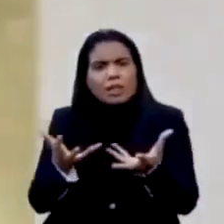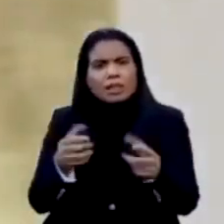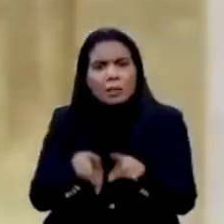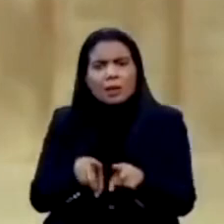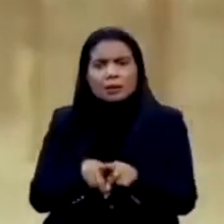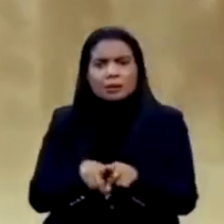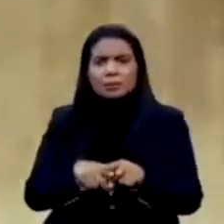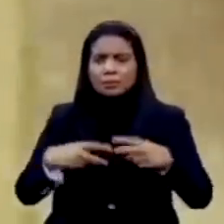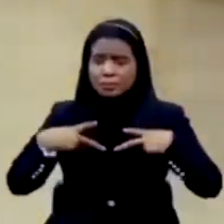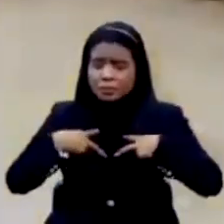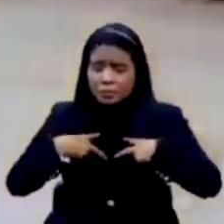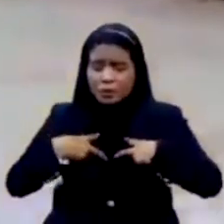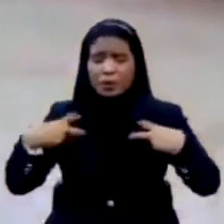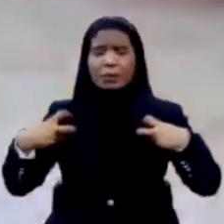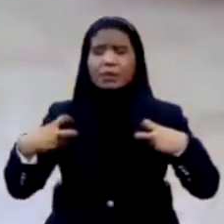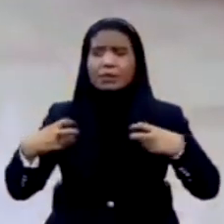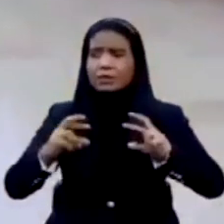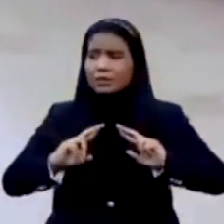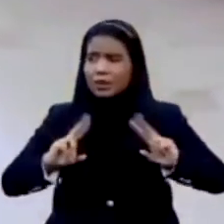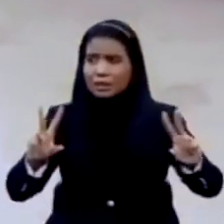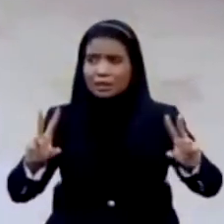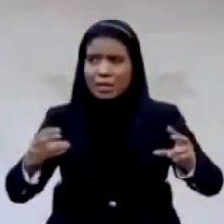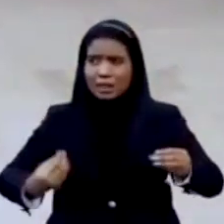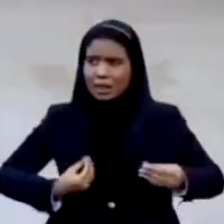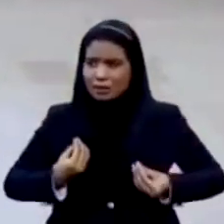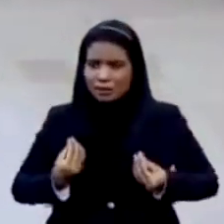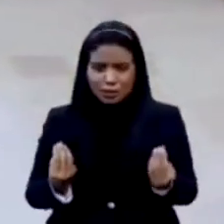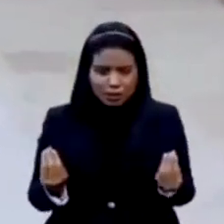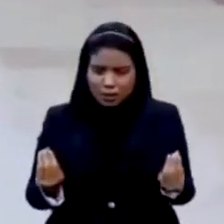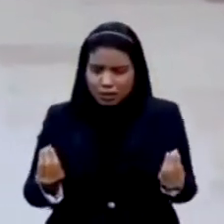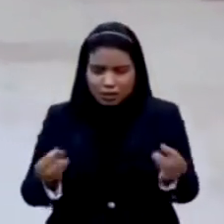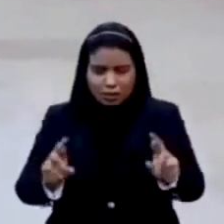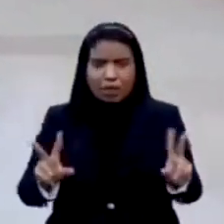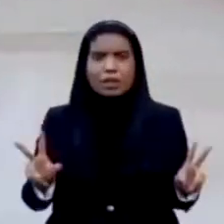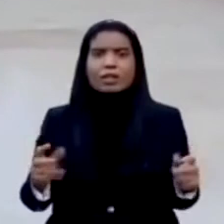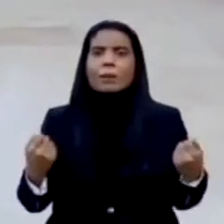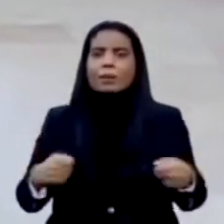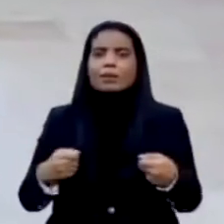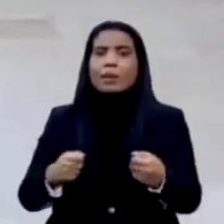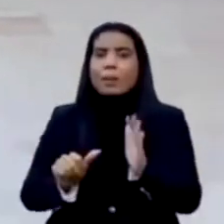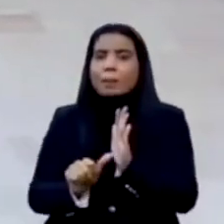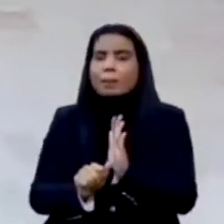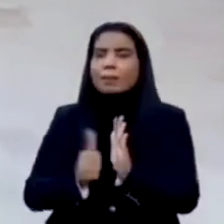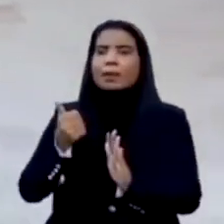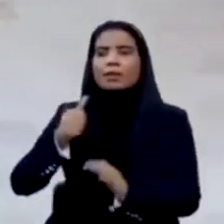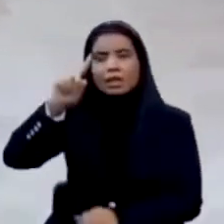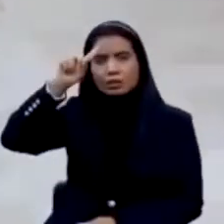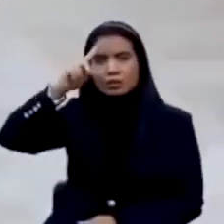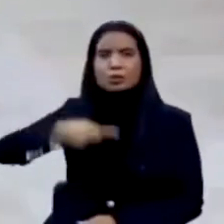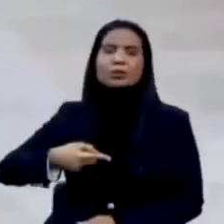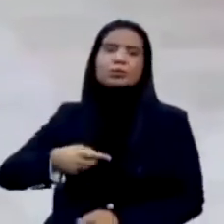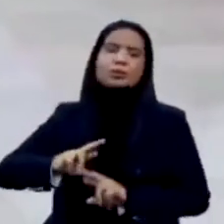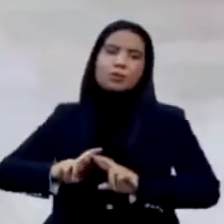diferencia que está prometida usted tiene que tornarse diferente no se engañe